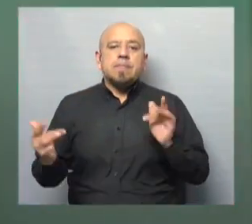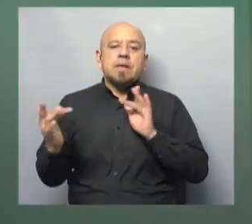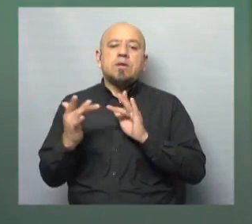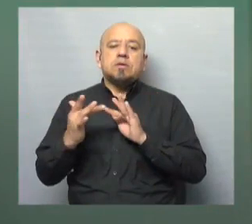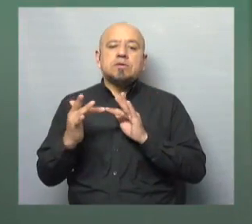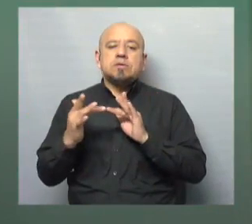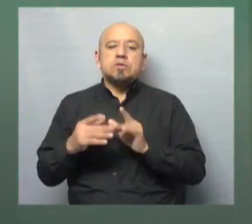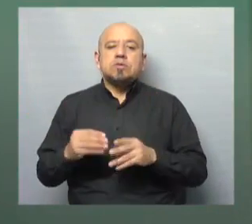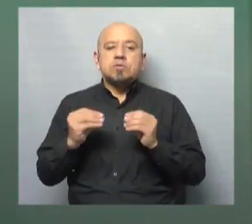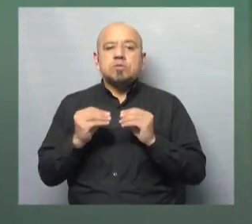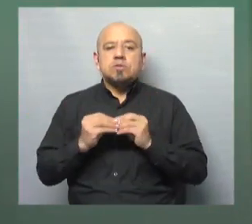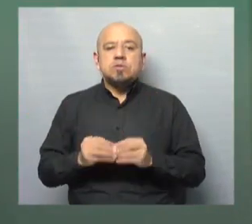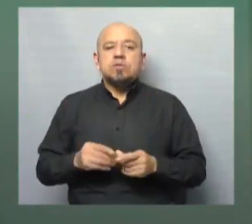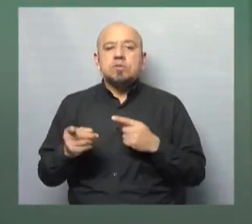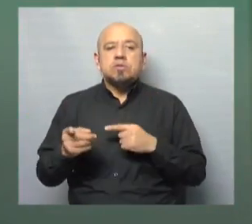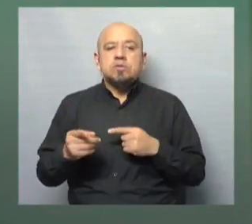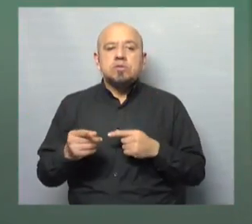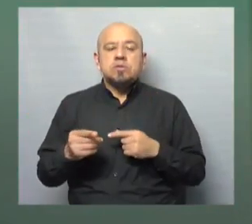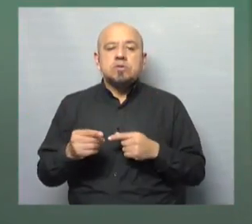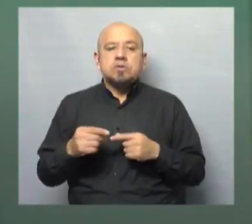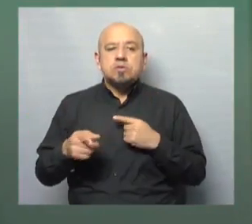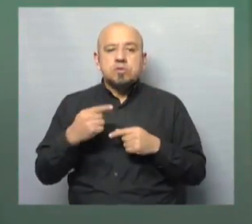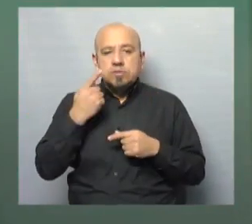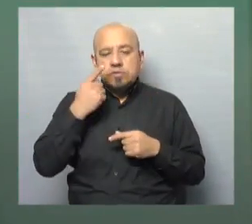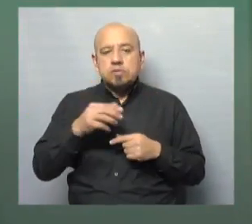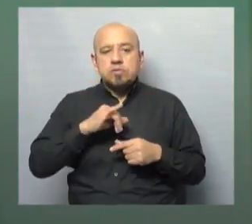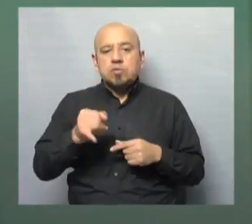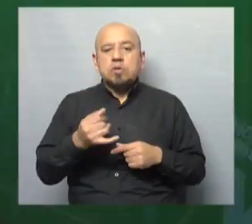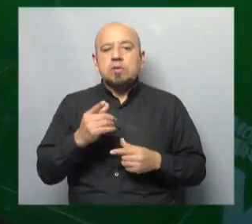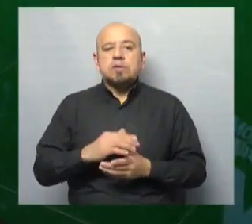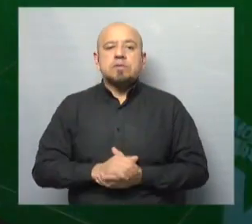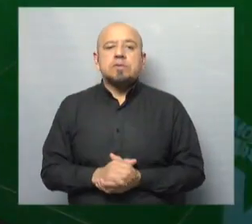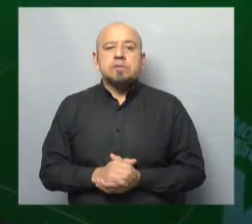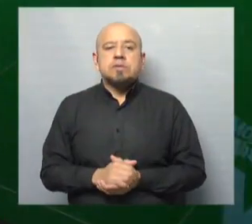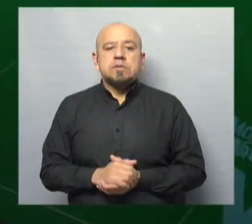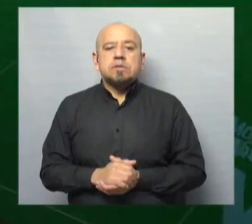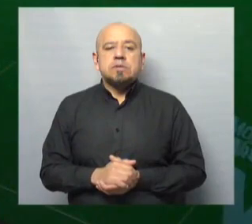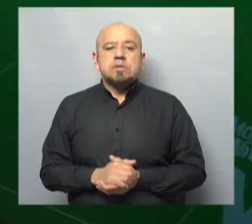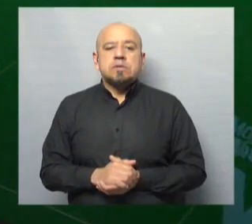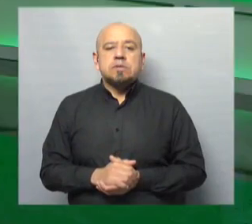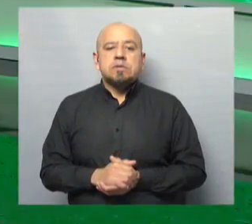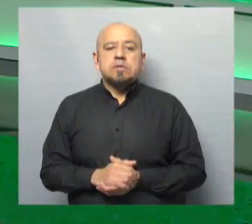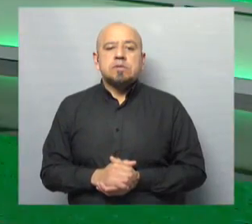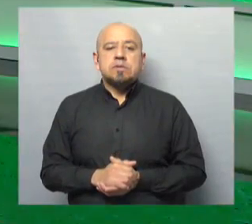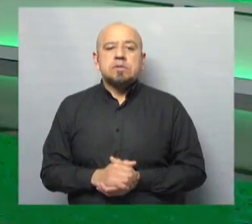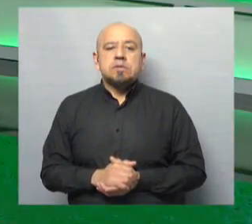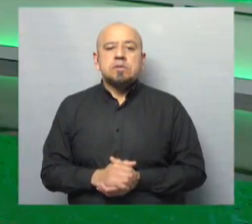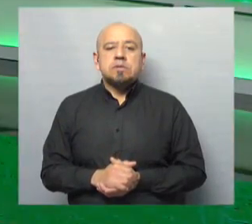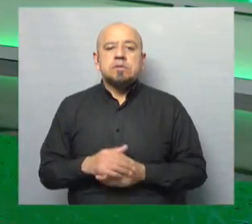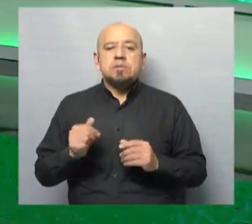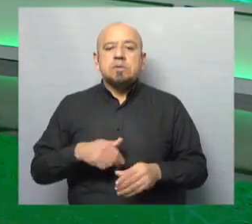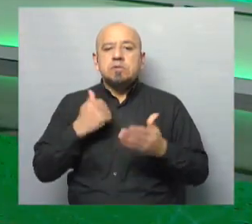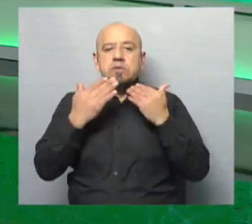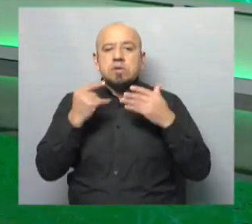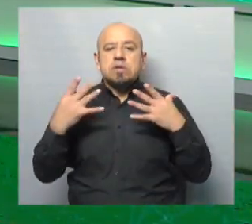compañeras pero bien cerquita es cierto este es el adelanto de julieta núñez tomas cómo te va julieta como están compañeros espero que estén muy bien vamos a hablar de